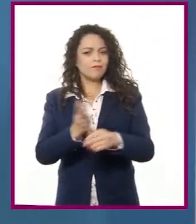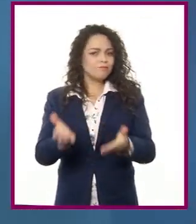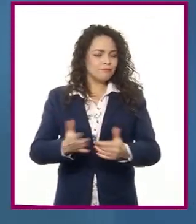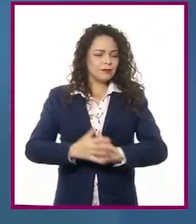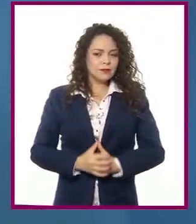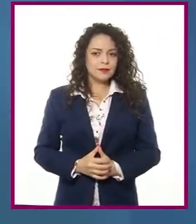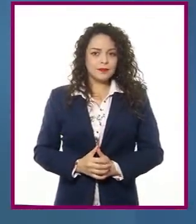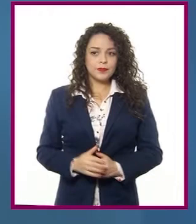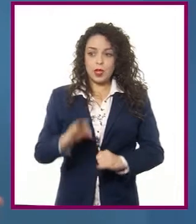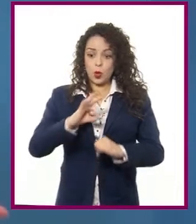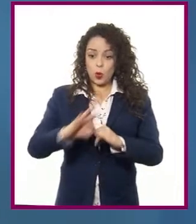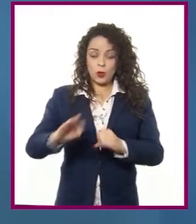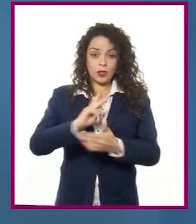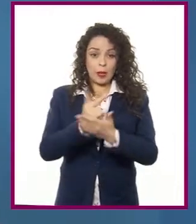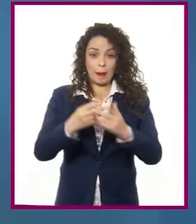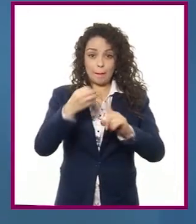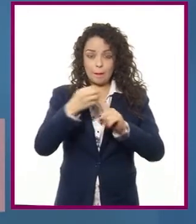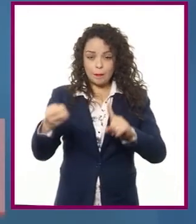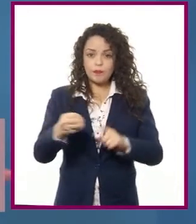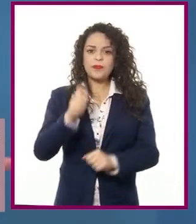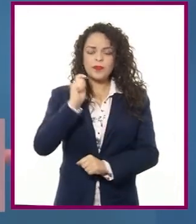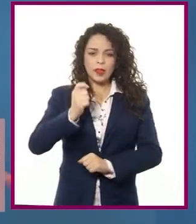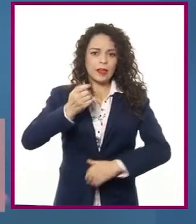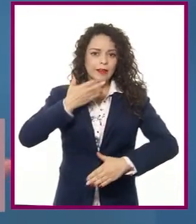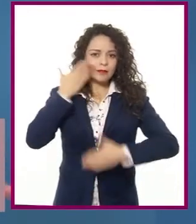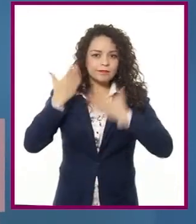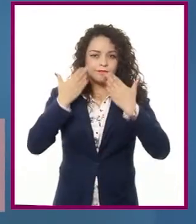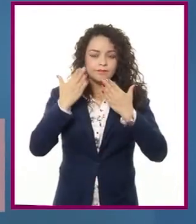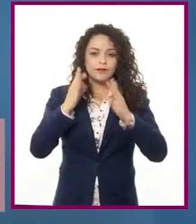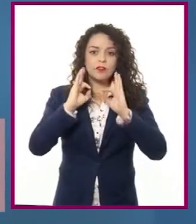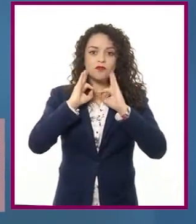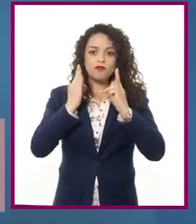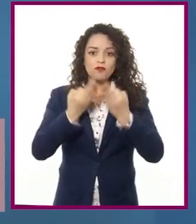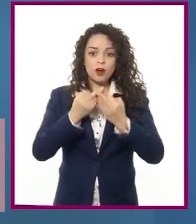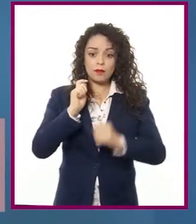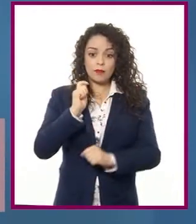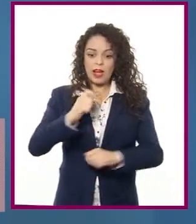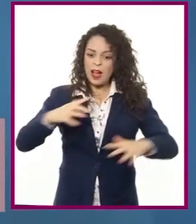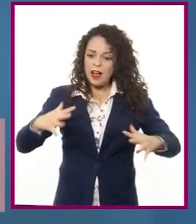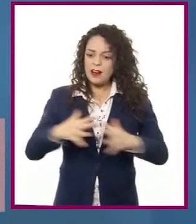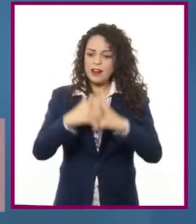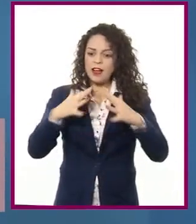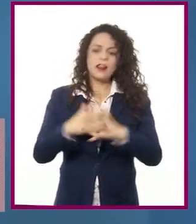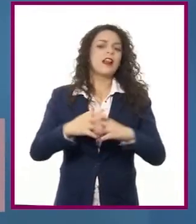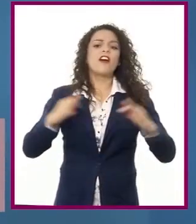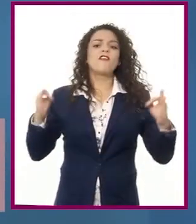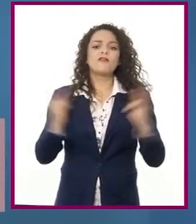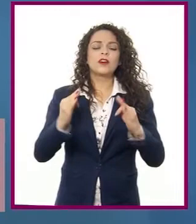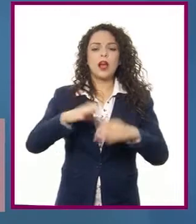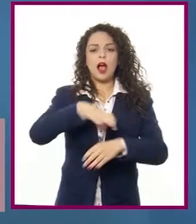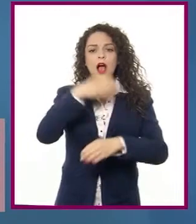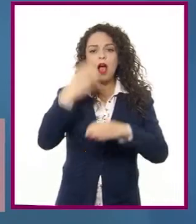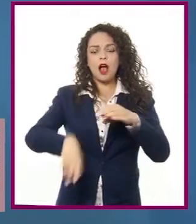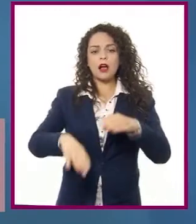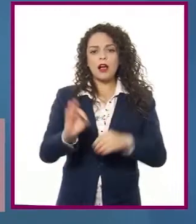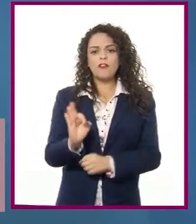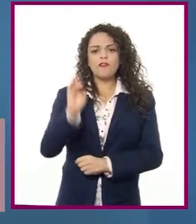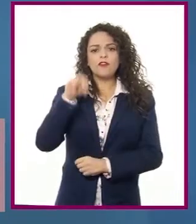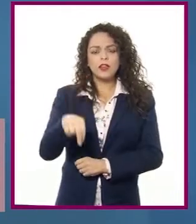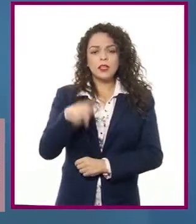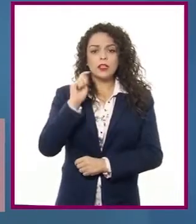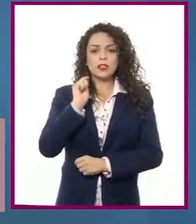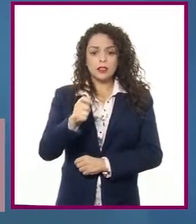En las últimas sesiones han estudiado la manera en que la Guerra Fría llegó a su fin con el colapso y la desintegración del